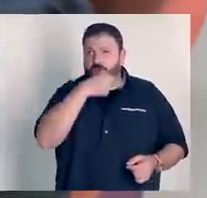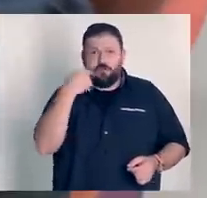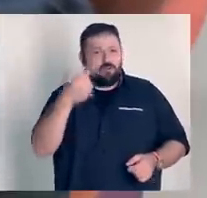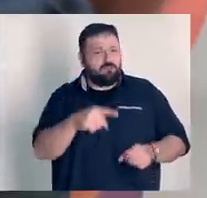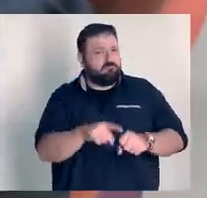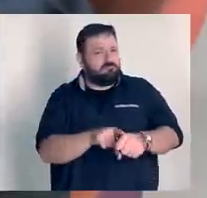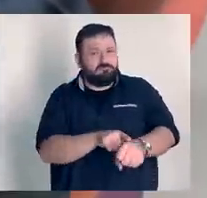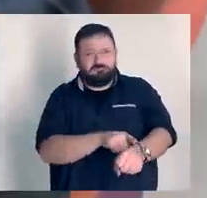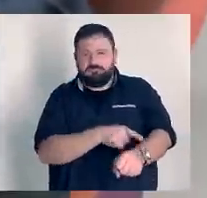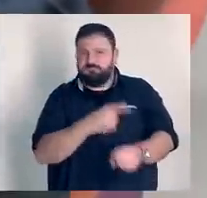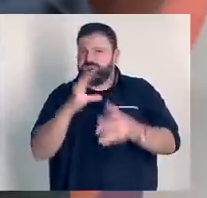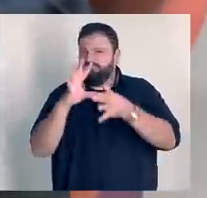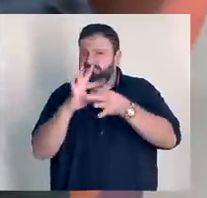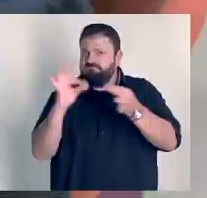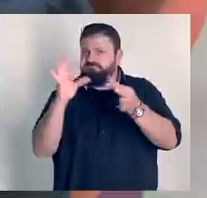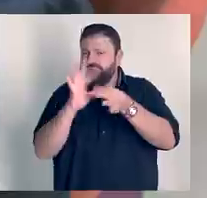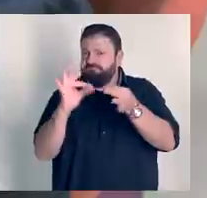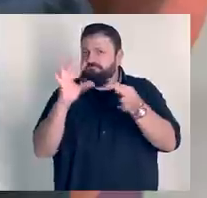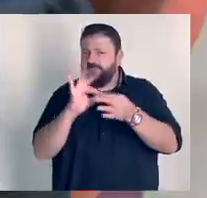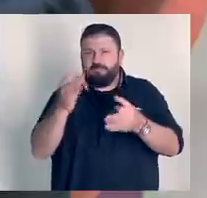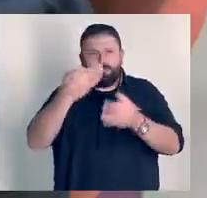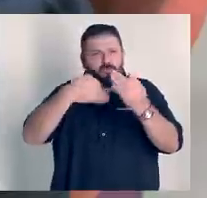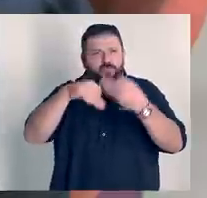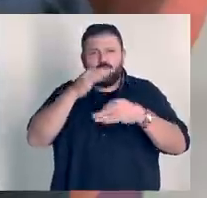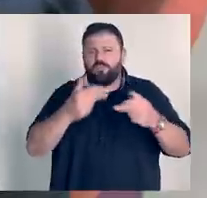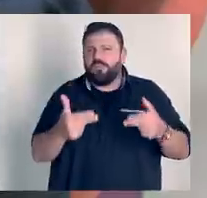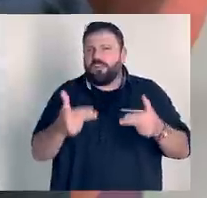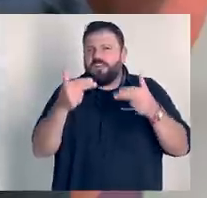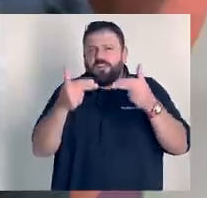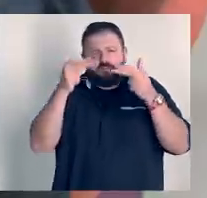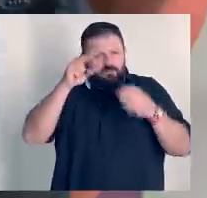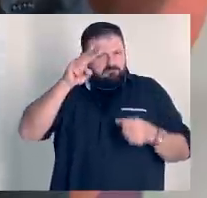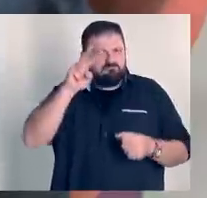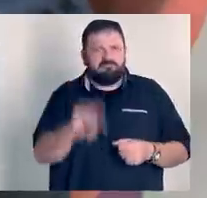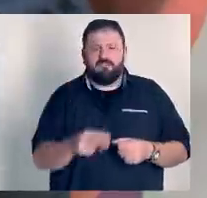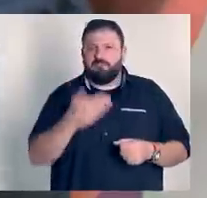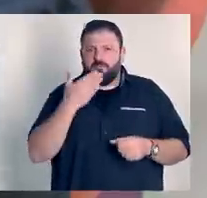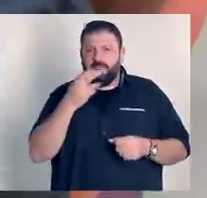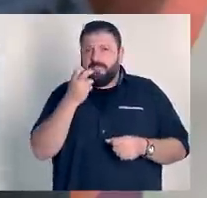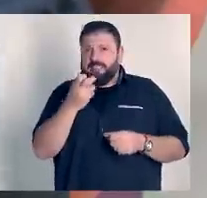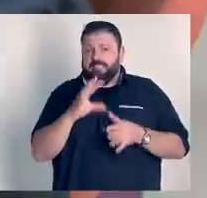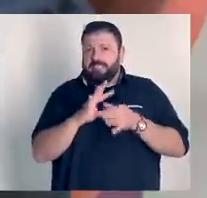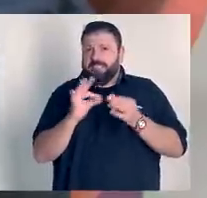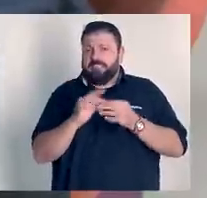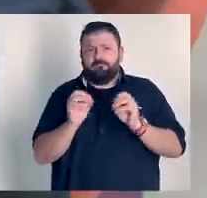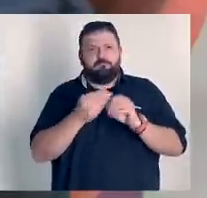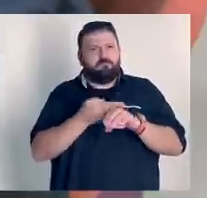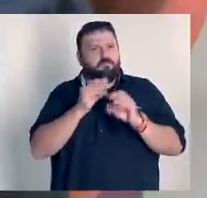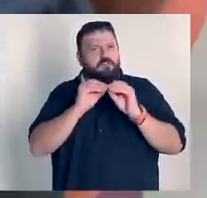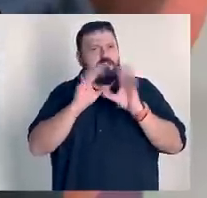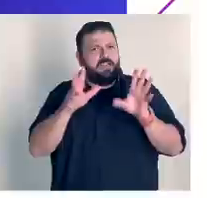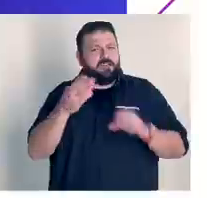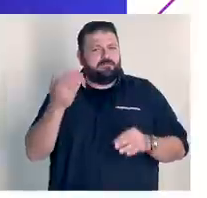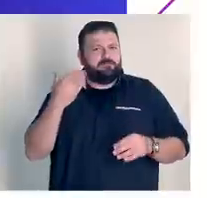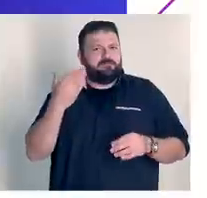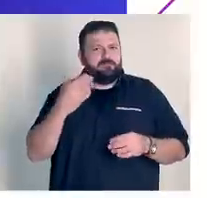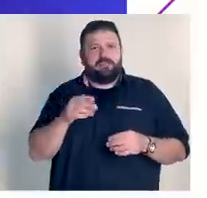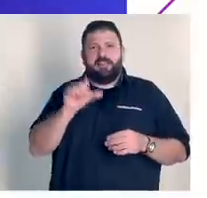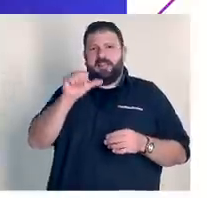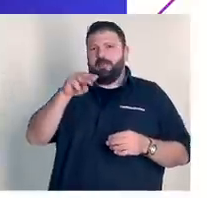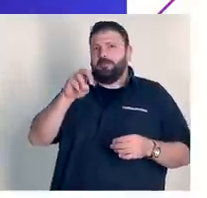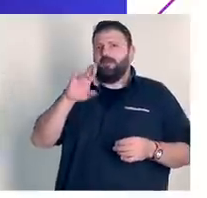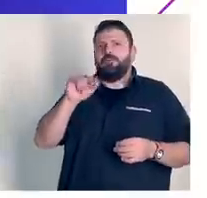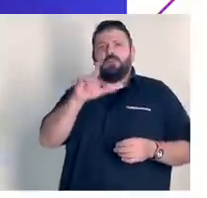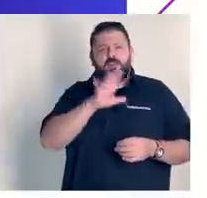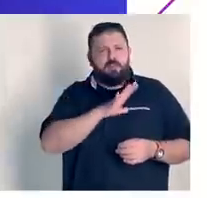de negocio, entonces está definitivamente imperdible. Como bien lo mencionaban en el video, pues bueno, vas a tener ahí